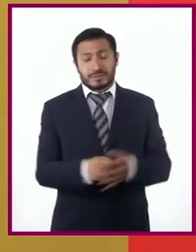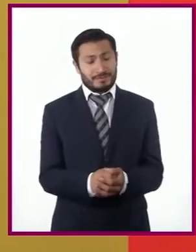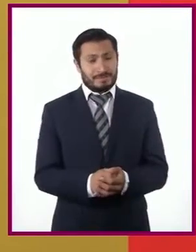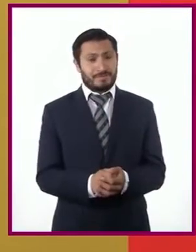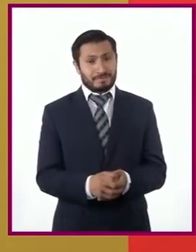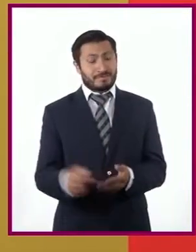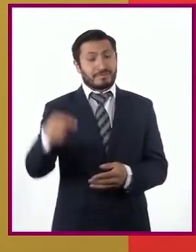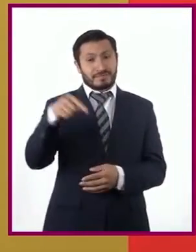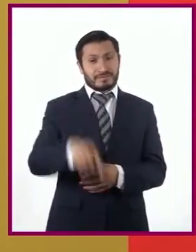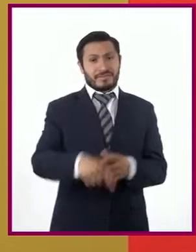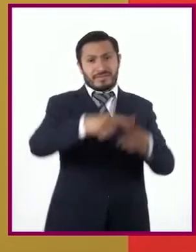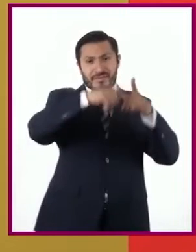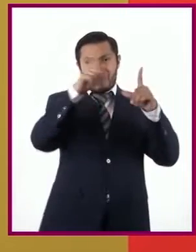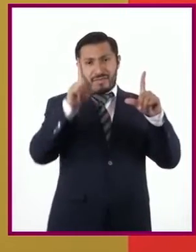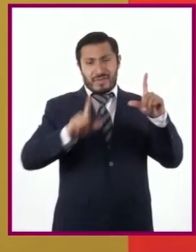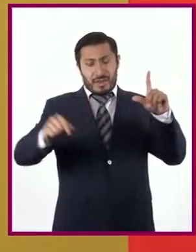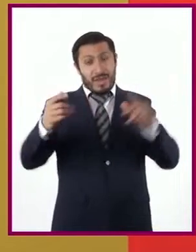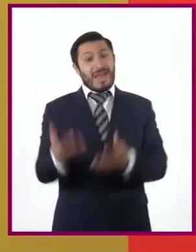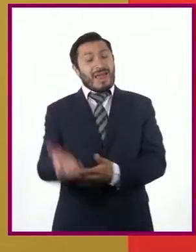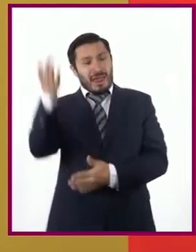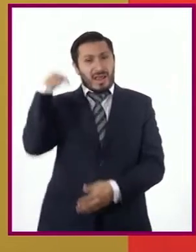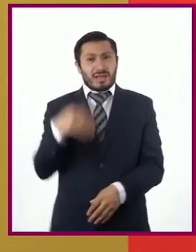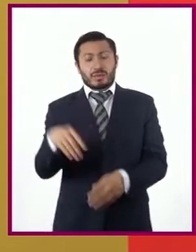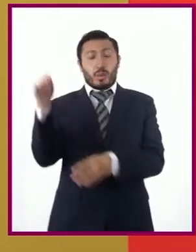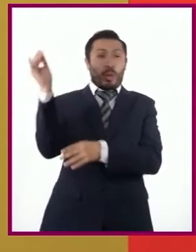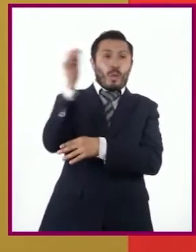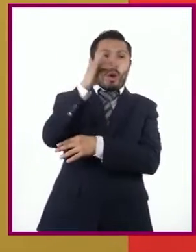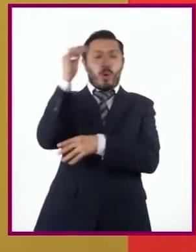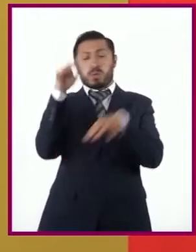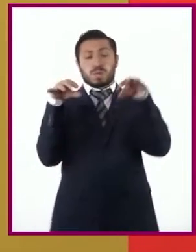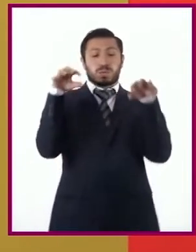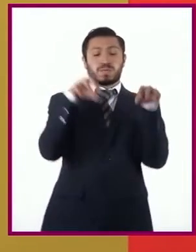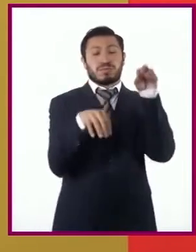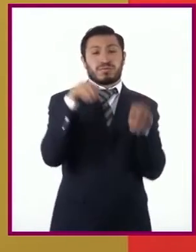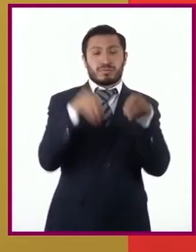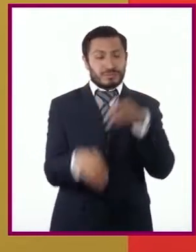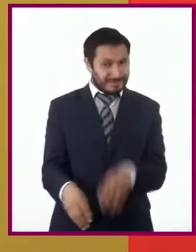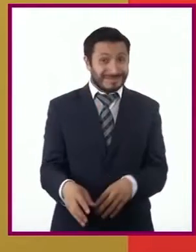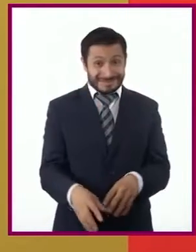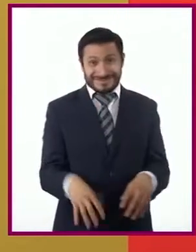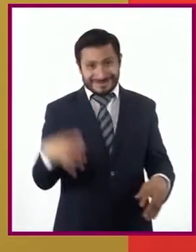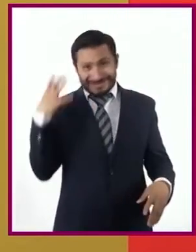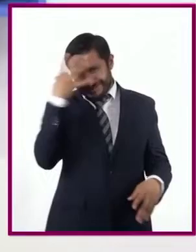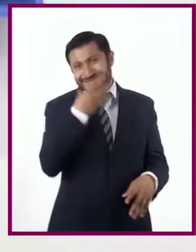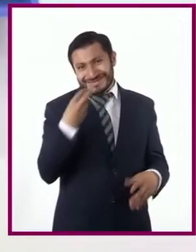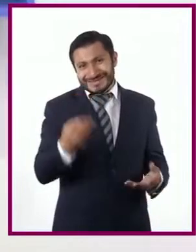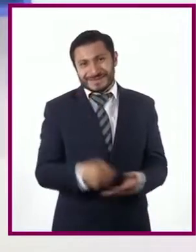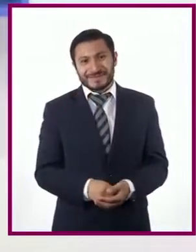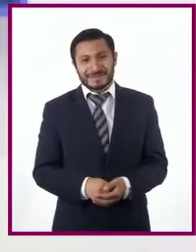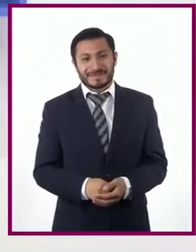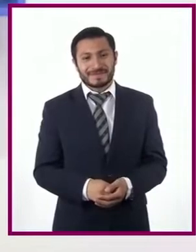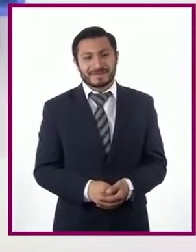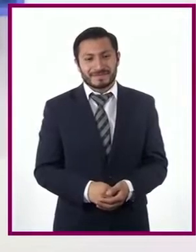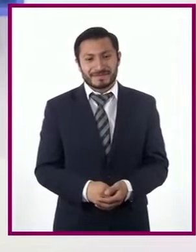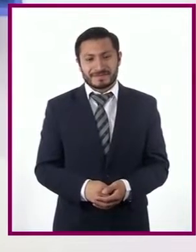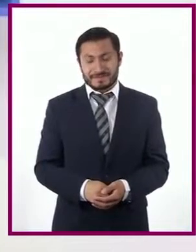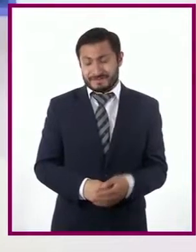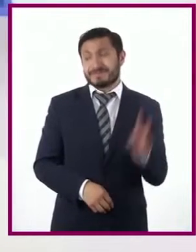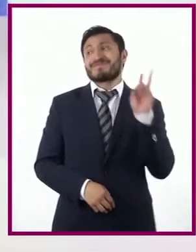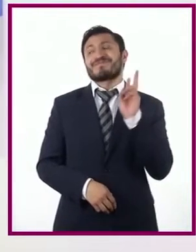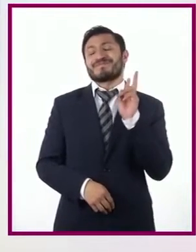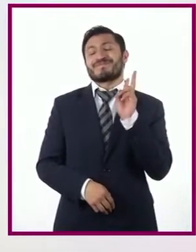En nuestro país hubo dinosaurios. ¿Qué les parece? Fantástico, ¿cierto? Es cierto,